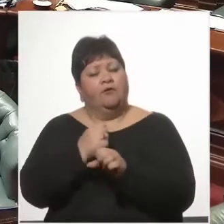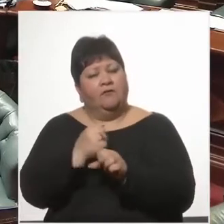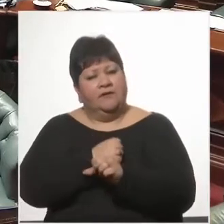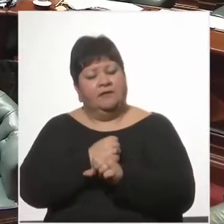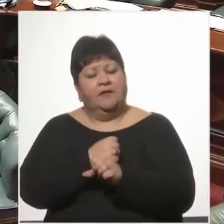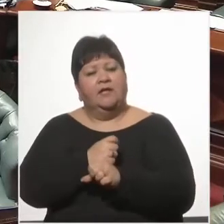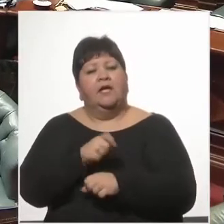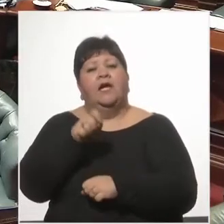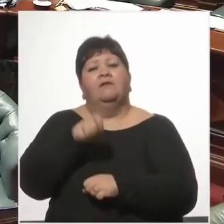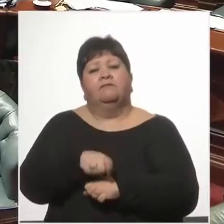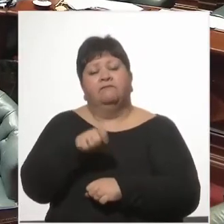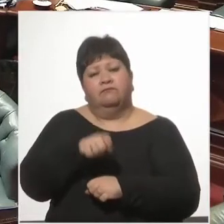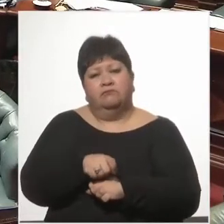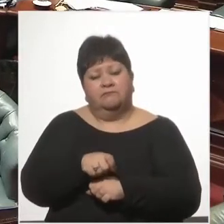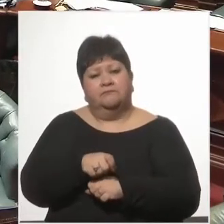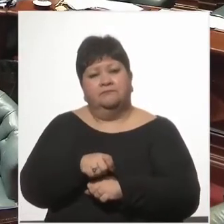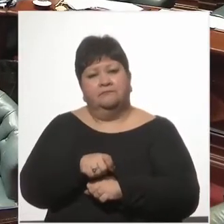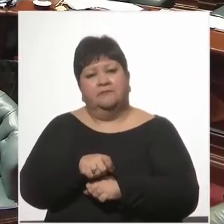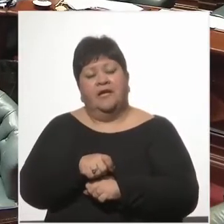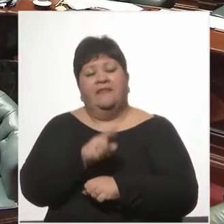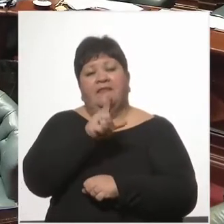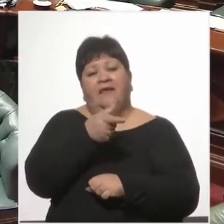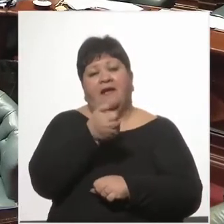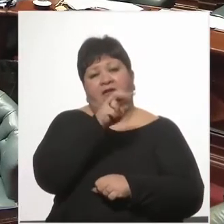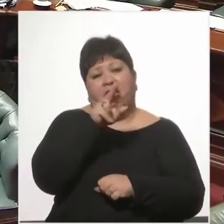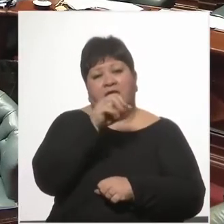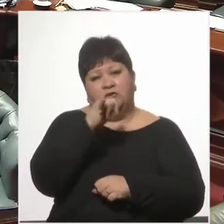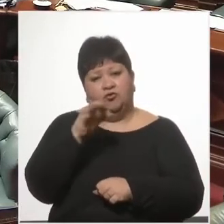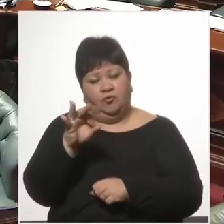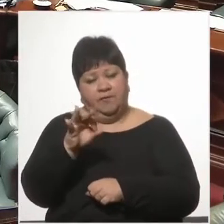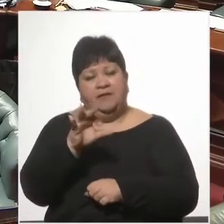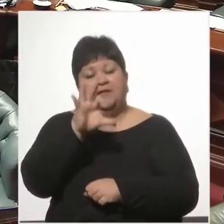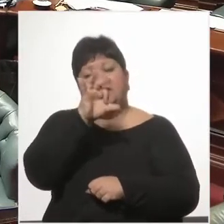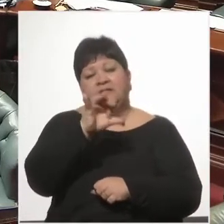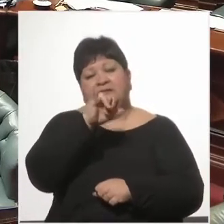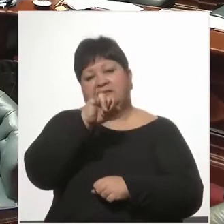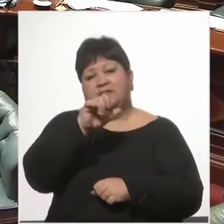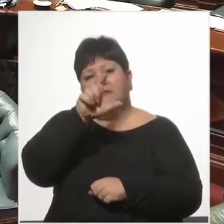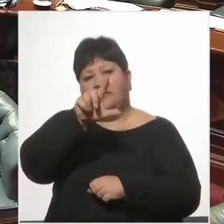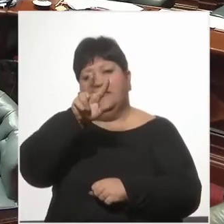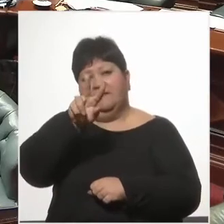fallos sancionatorios de Gavazo y Silveira, pero no los argumentos.